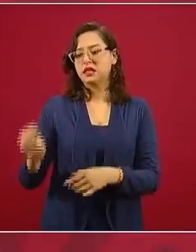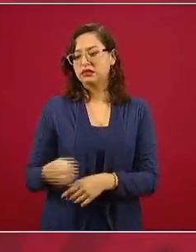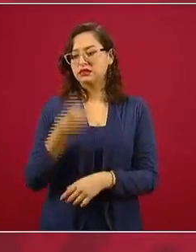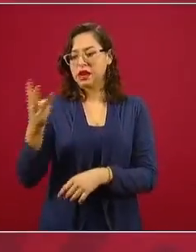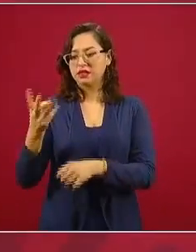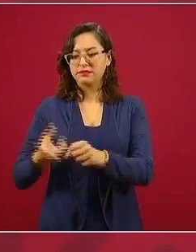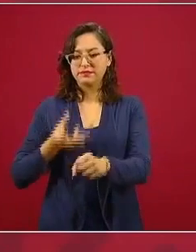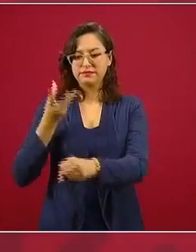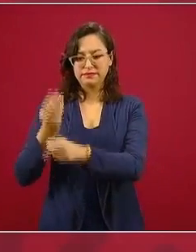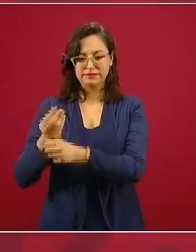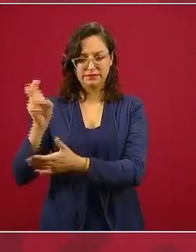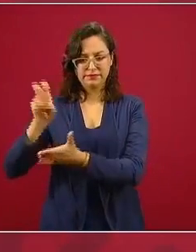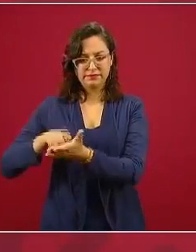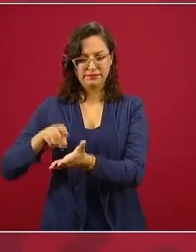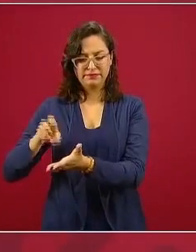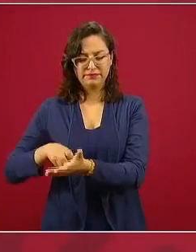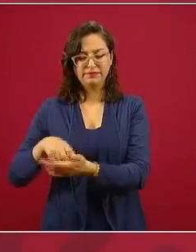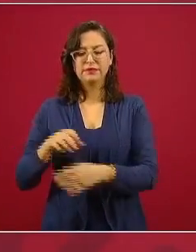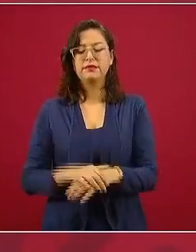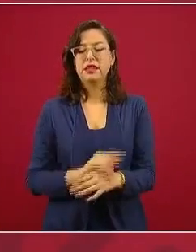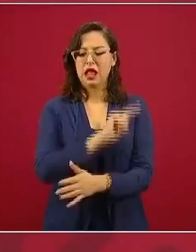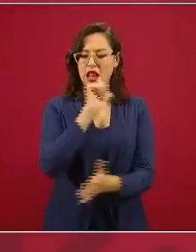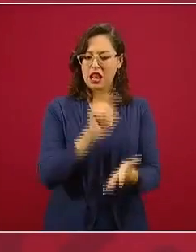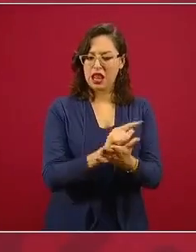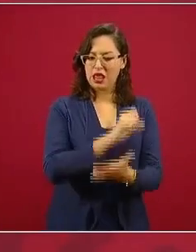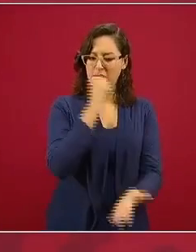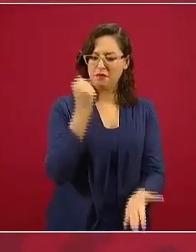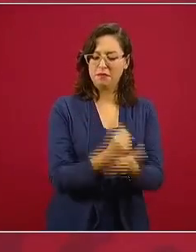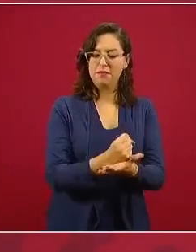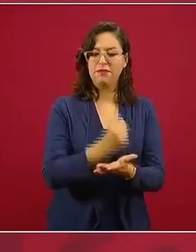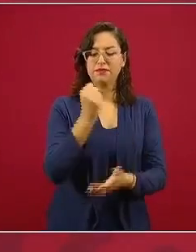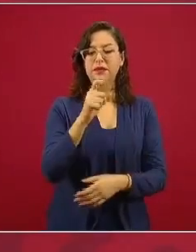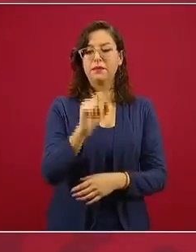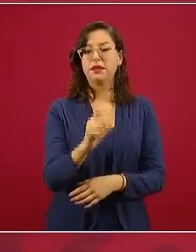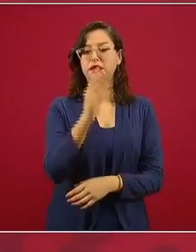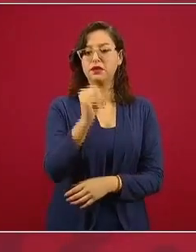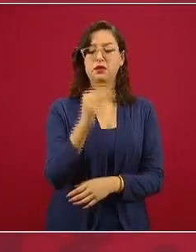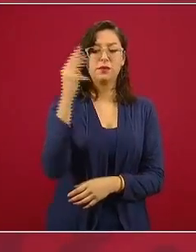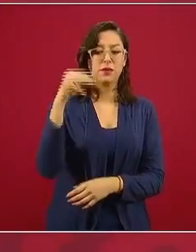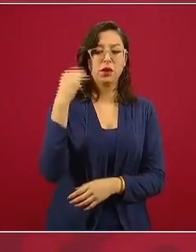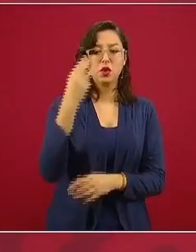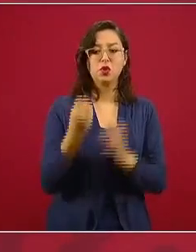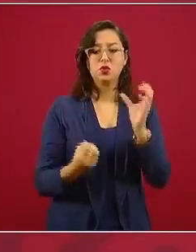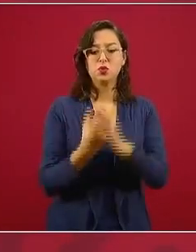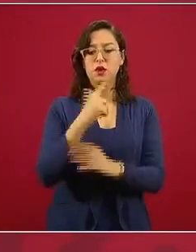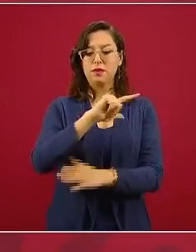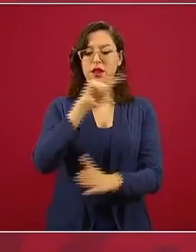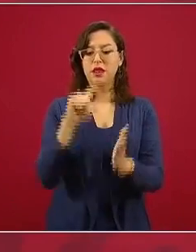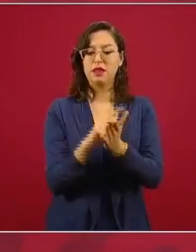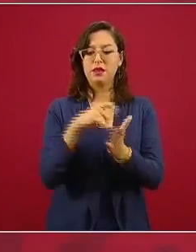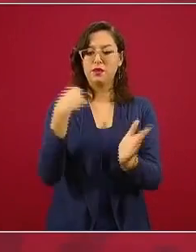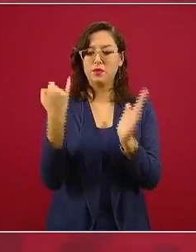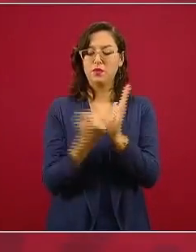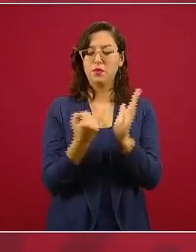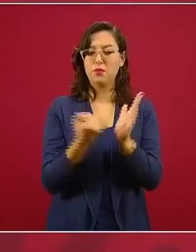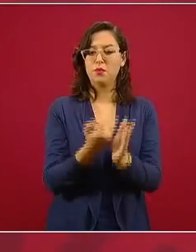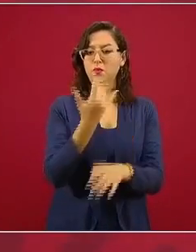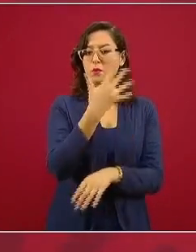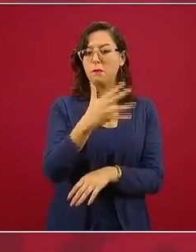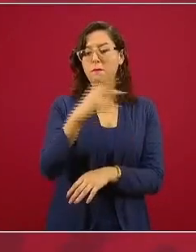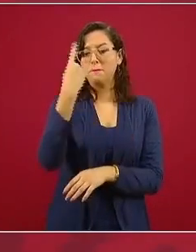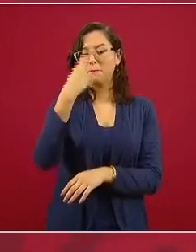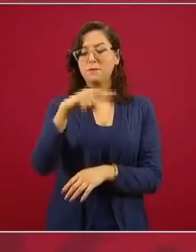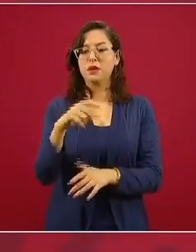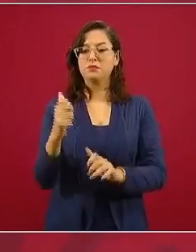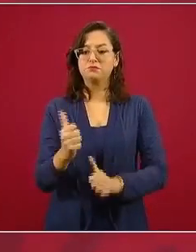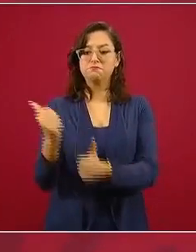aprobaron: el 29 de marzo, el Congreso de la Unión aprobó la nueva Ley de Impuestos Generales para la Importación